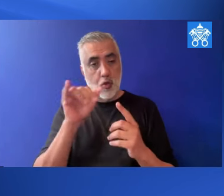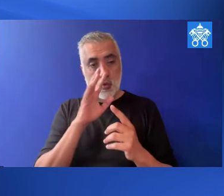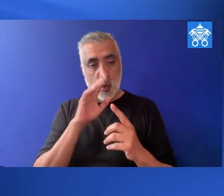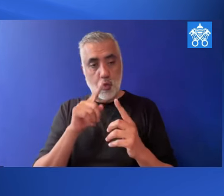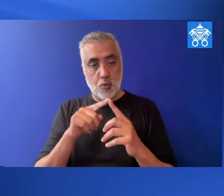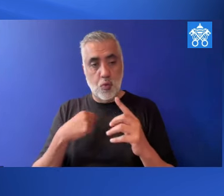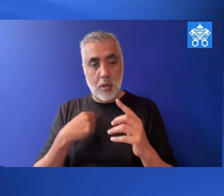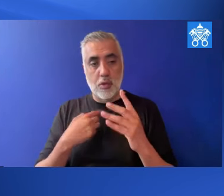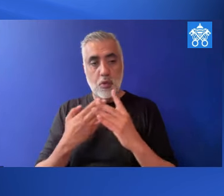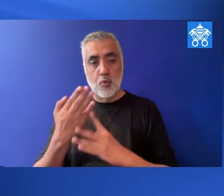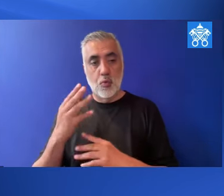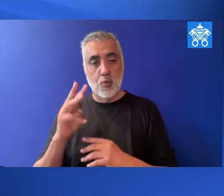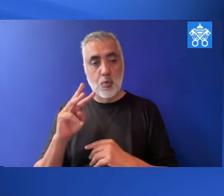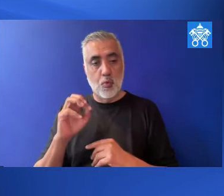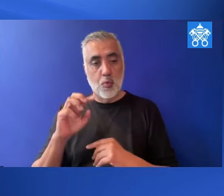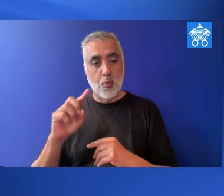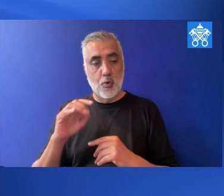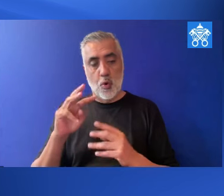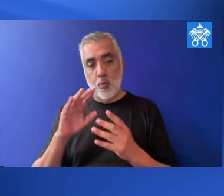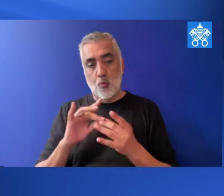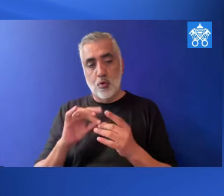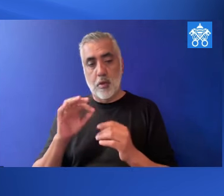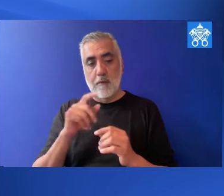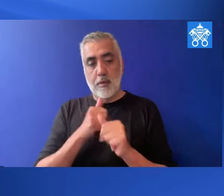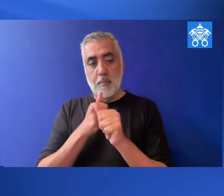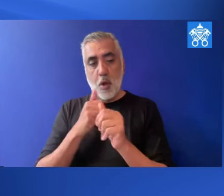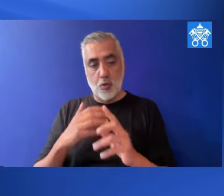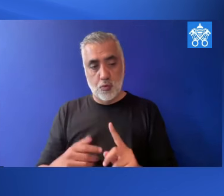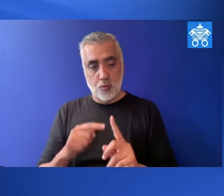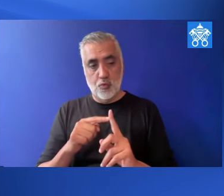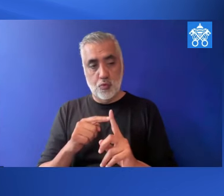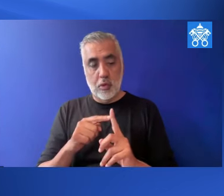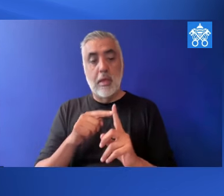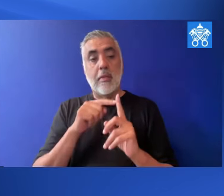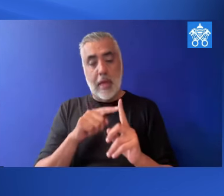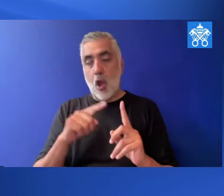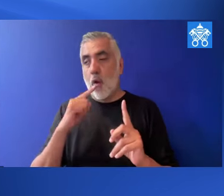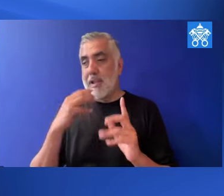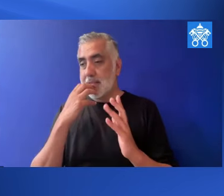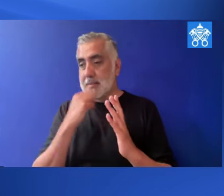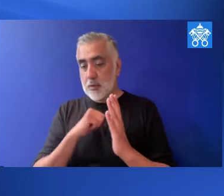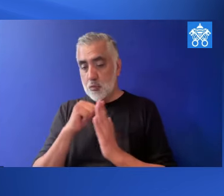de las palabras de los apóstoles, contenidas en la Sagrada Escritura.